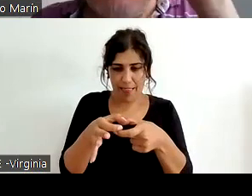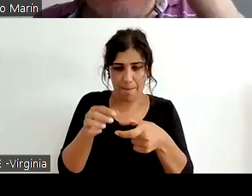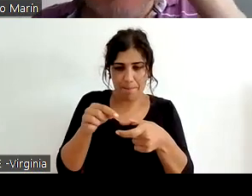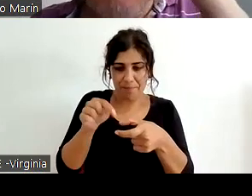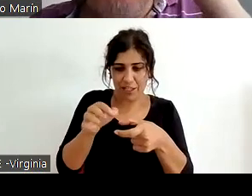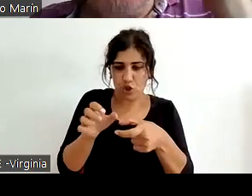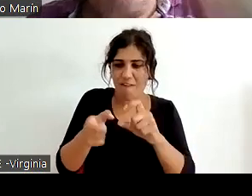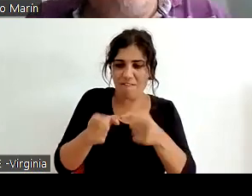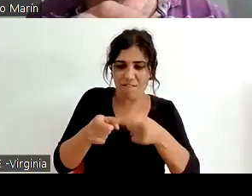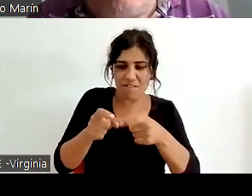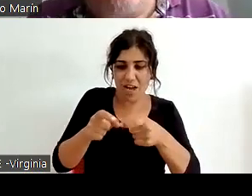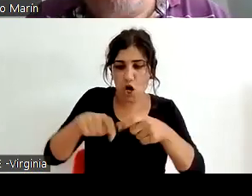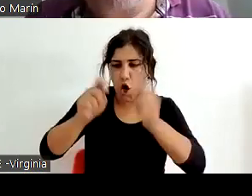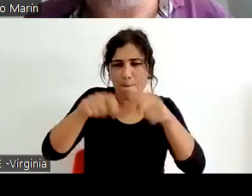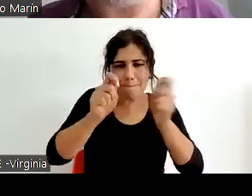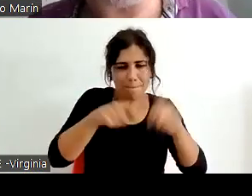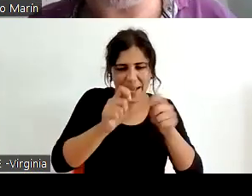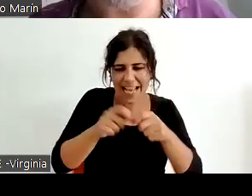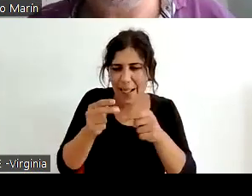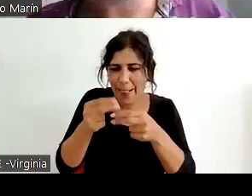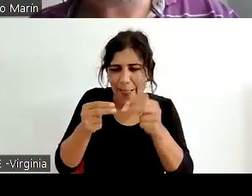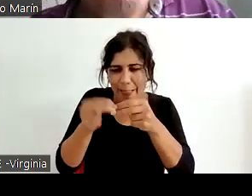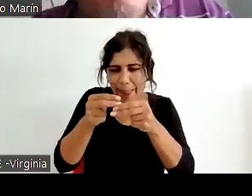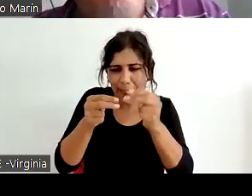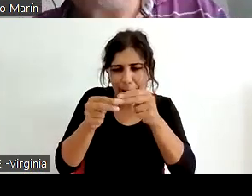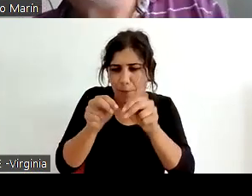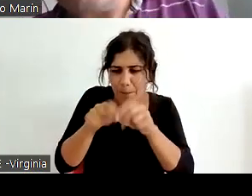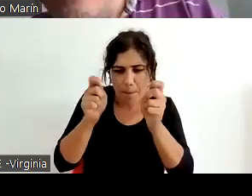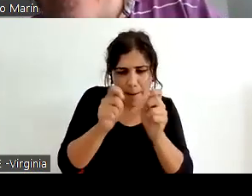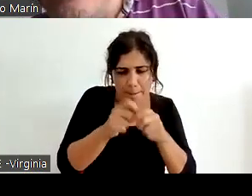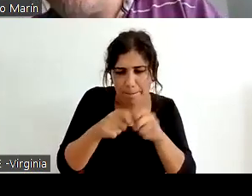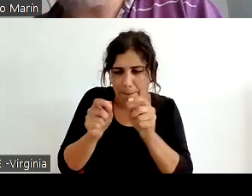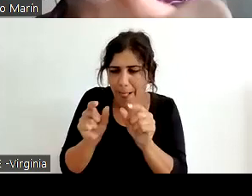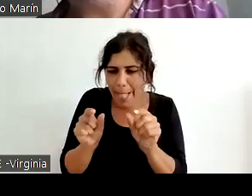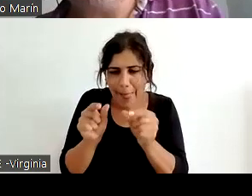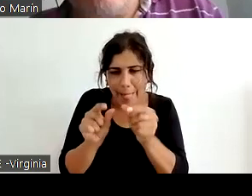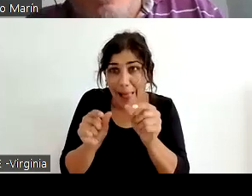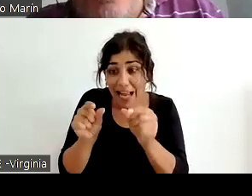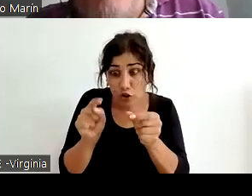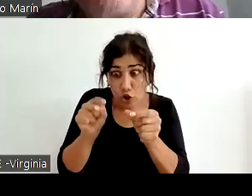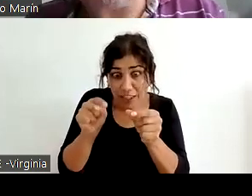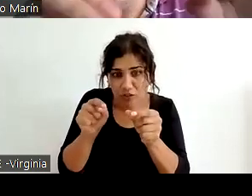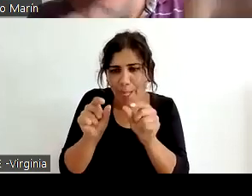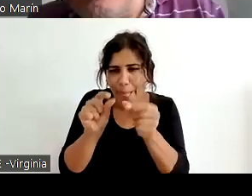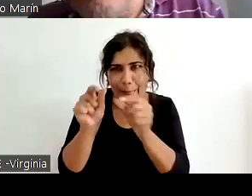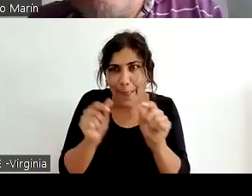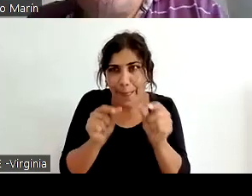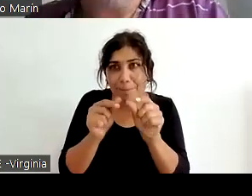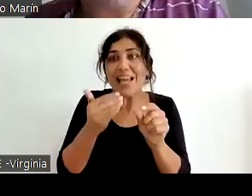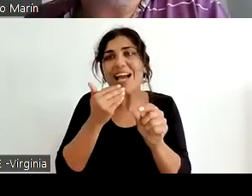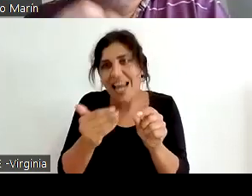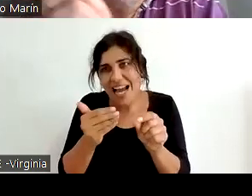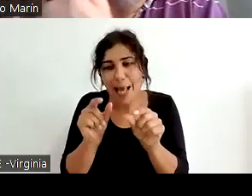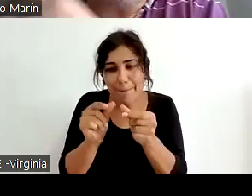en aminoácidos, en pequeñas piezas chiquititas, y a partir de ahí genera, de nuevo, a partir de esos aminoácidos,